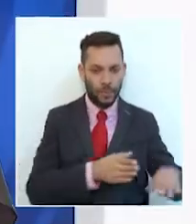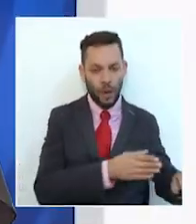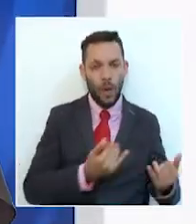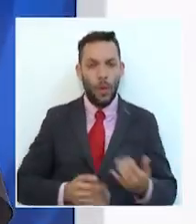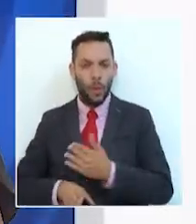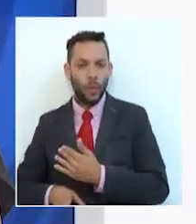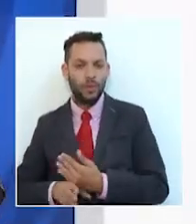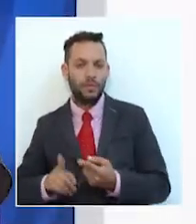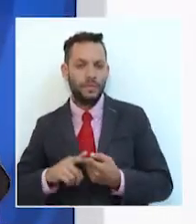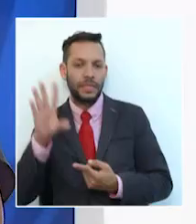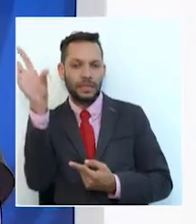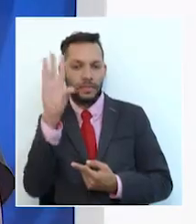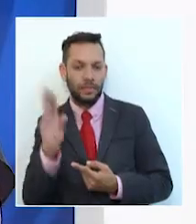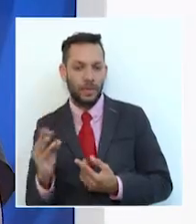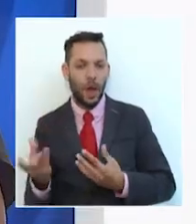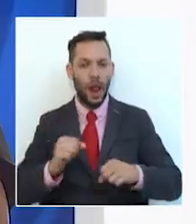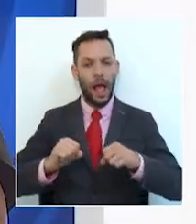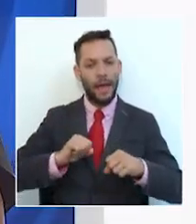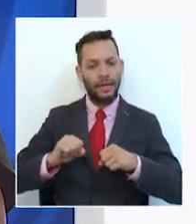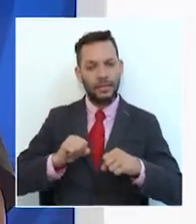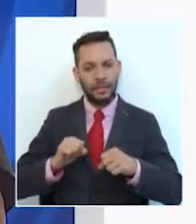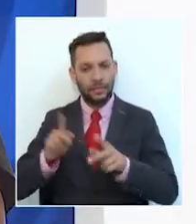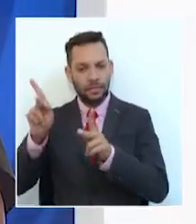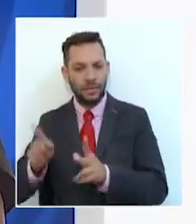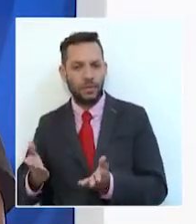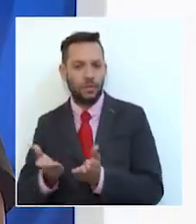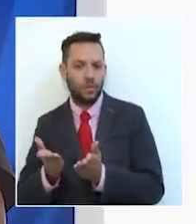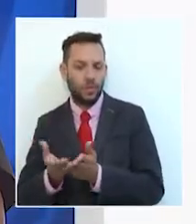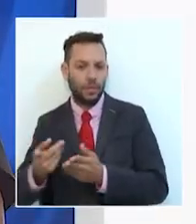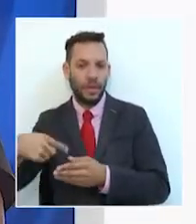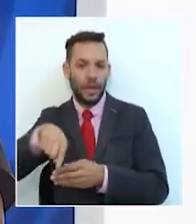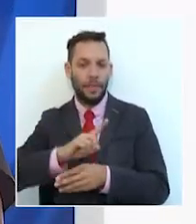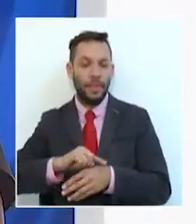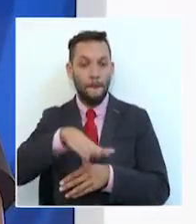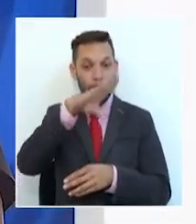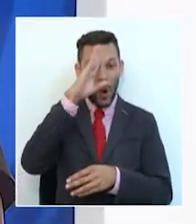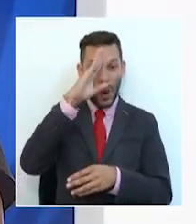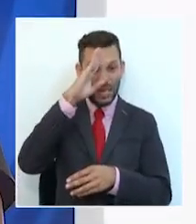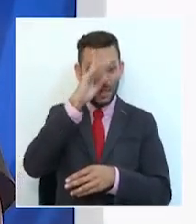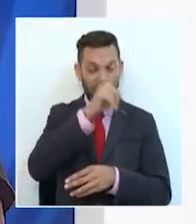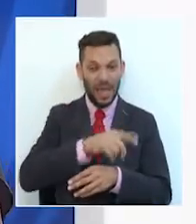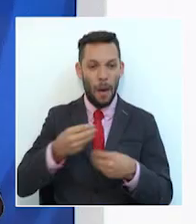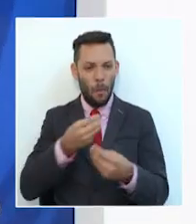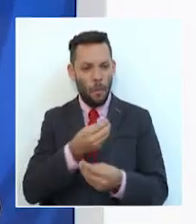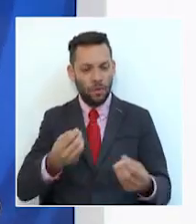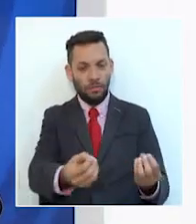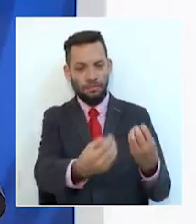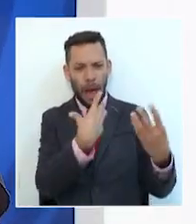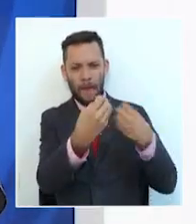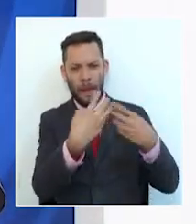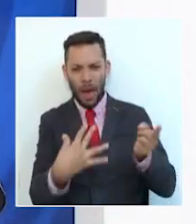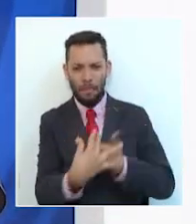El movimiento estudiantil de la Universidad de este departamento denunció el uso indiscriminado de gas lacrimógeno,